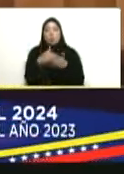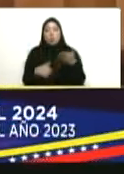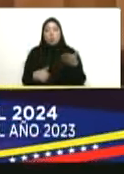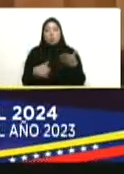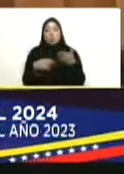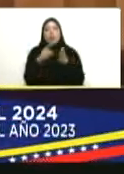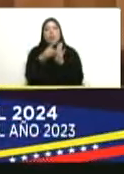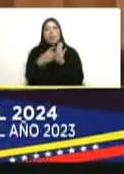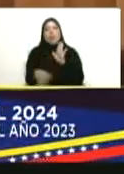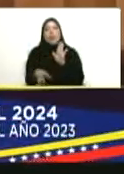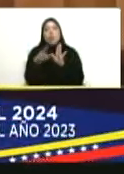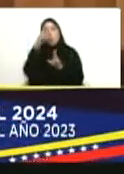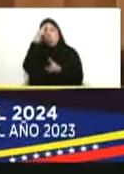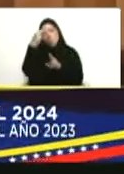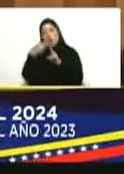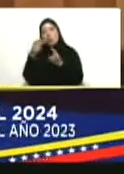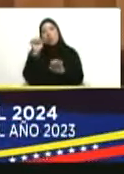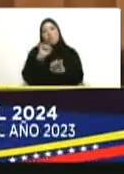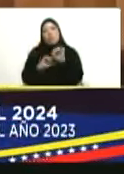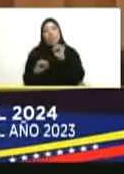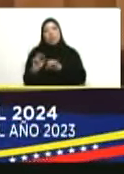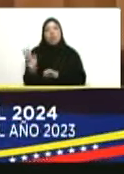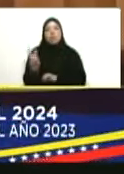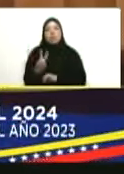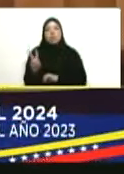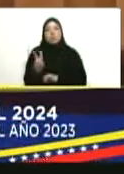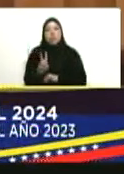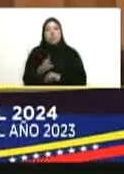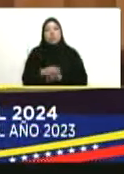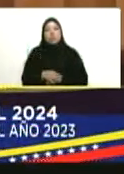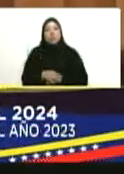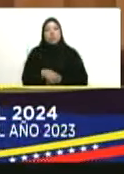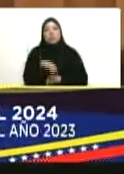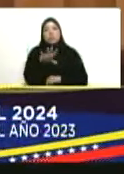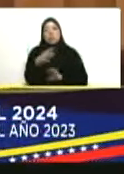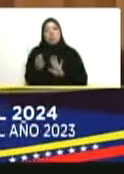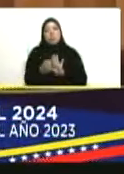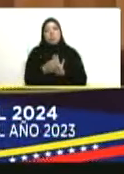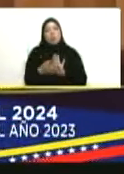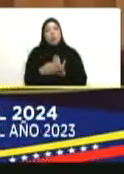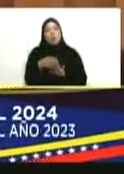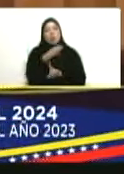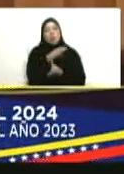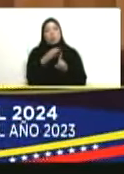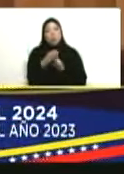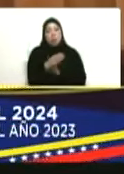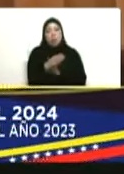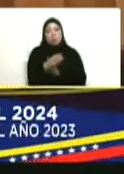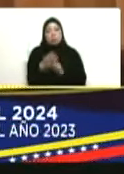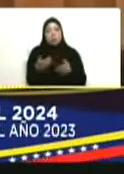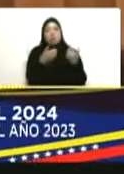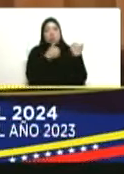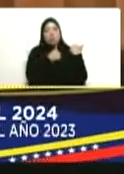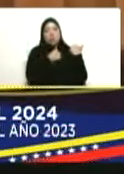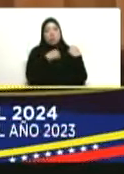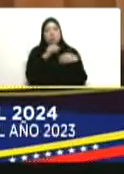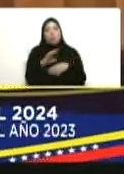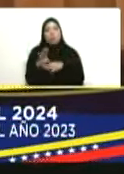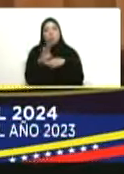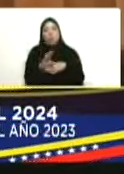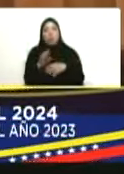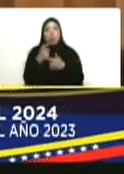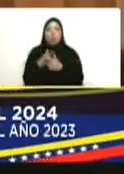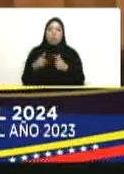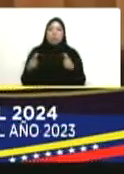el deber de honrar y defender a la patria, sus símbolos y valores culturales, resguardar y proteger la